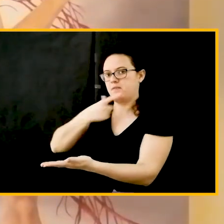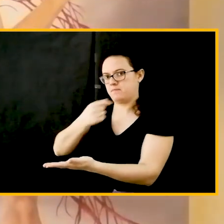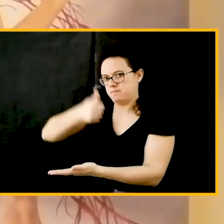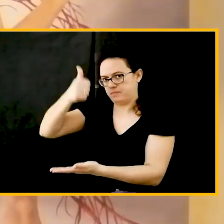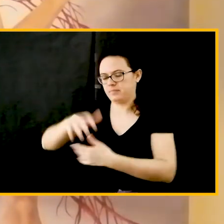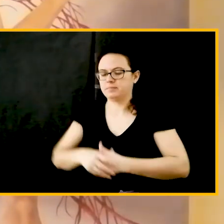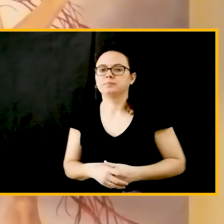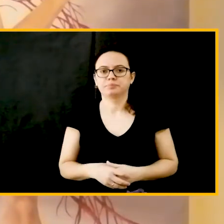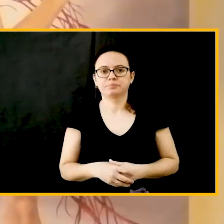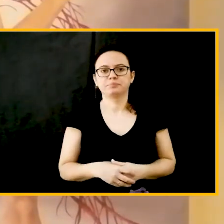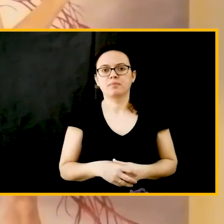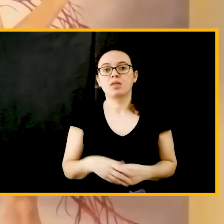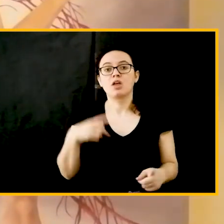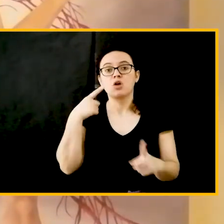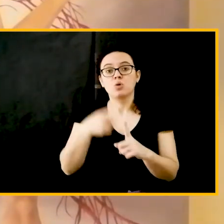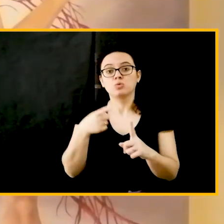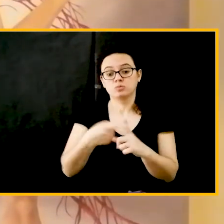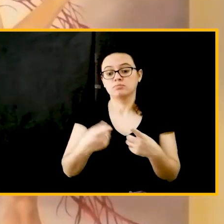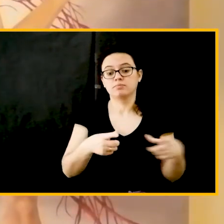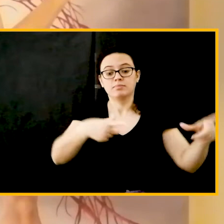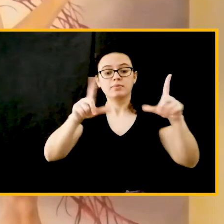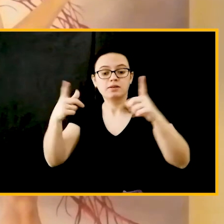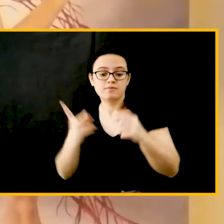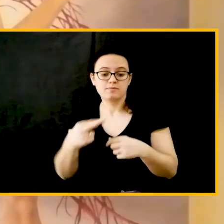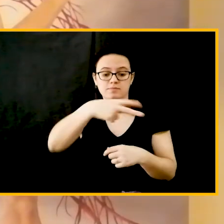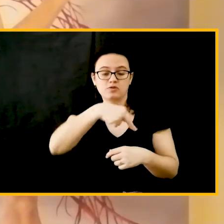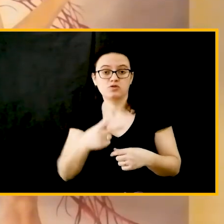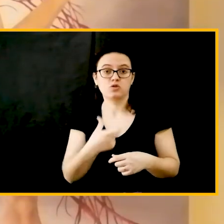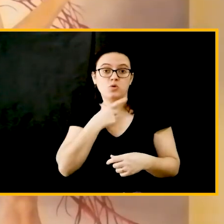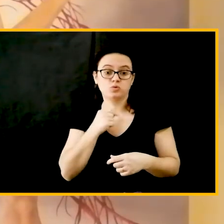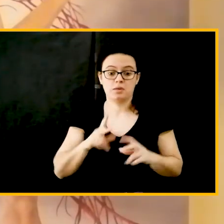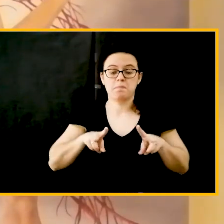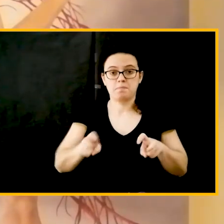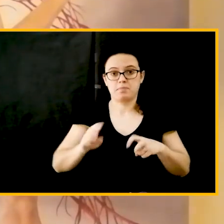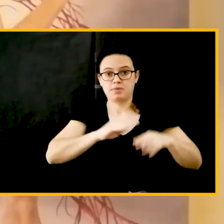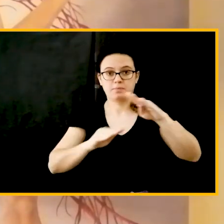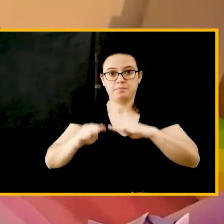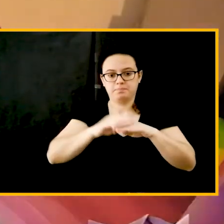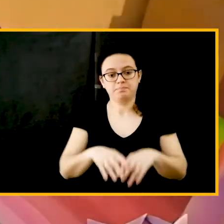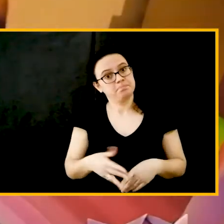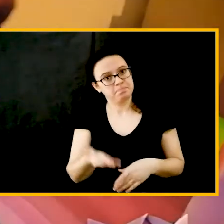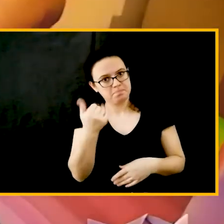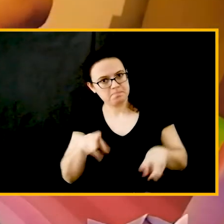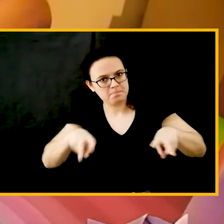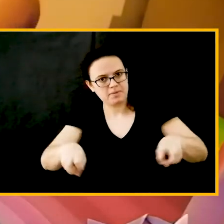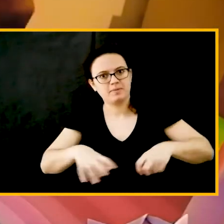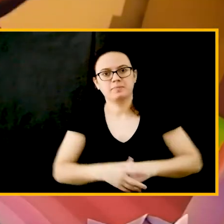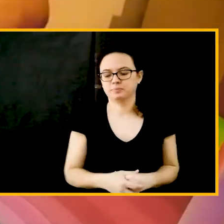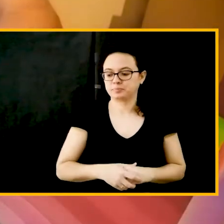usar las figuras que tenemos recortadas y a empezar a hacer la composición. Vamos a ello.